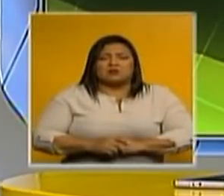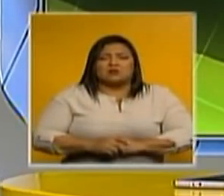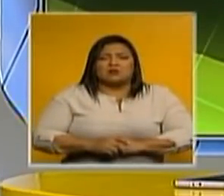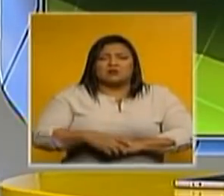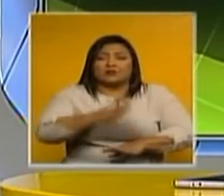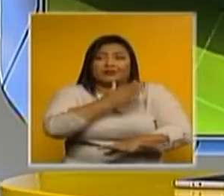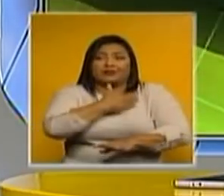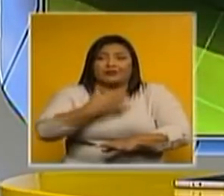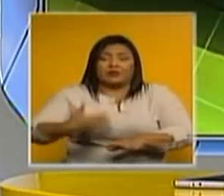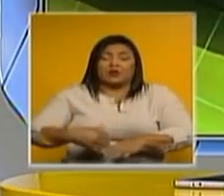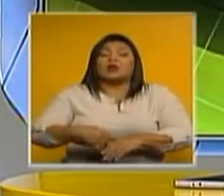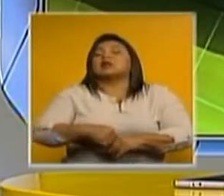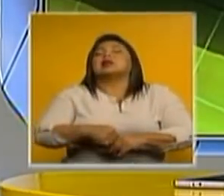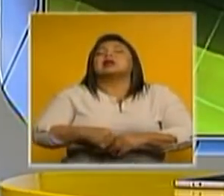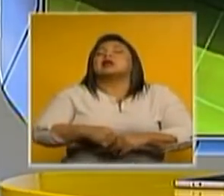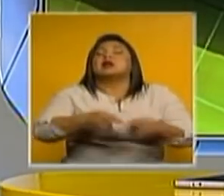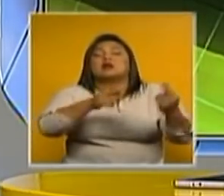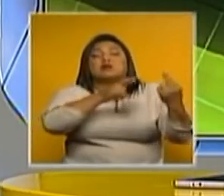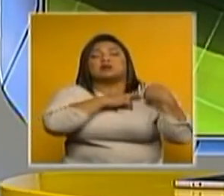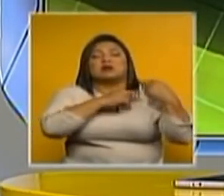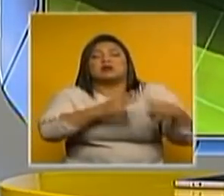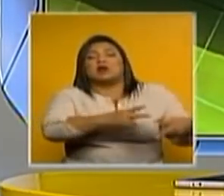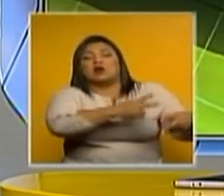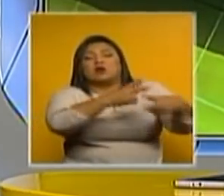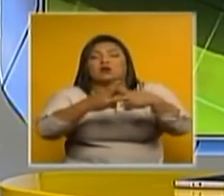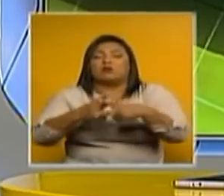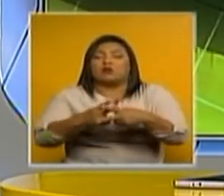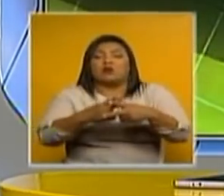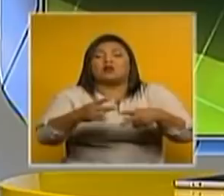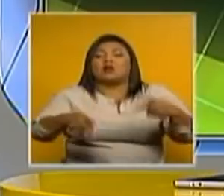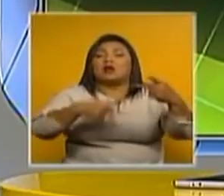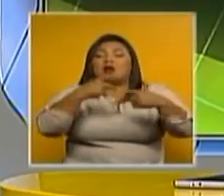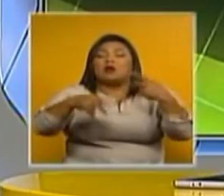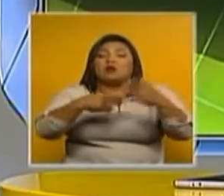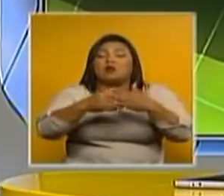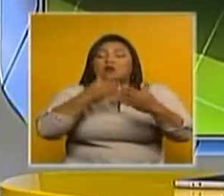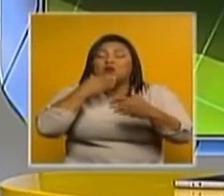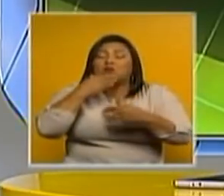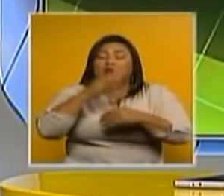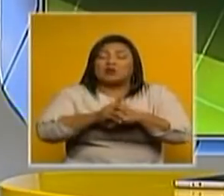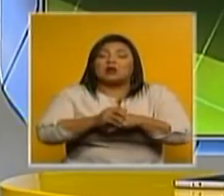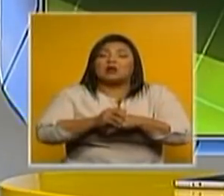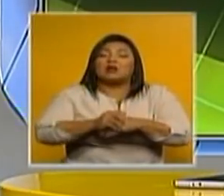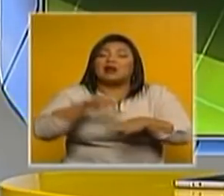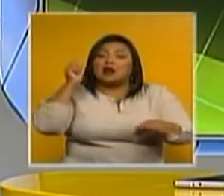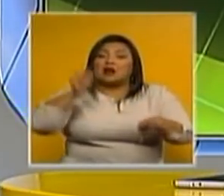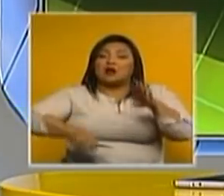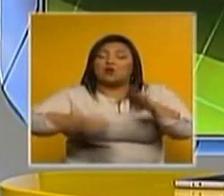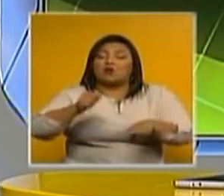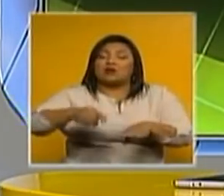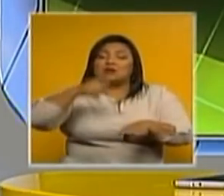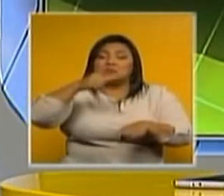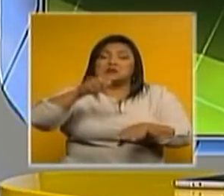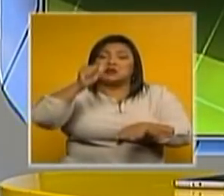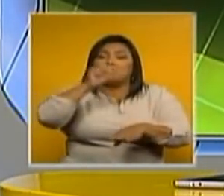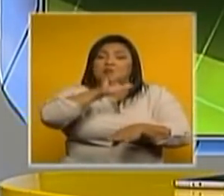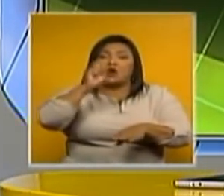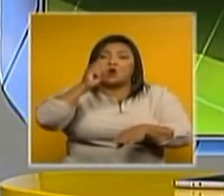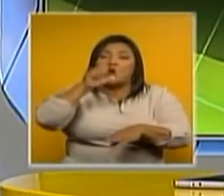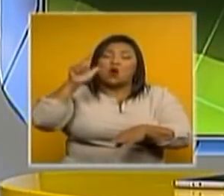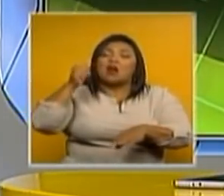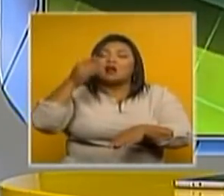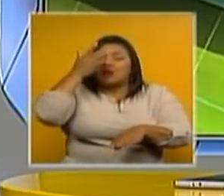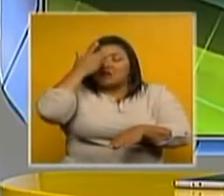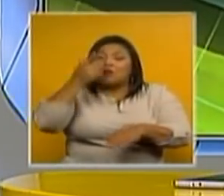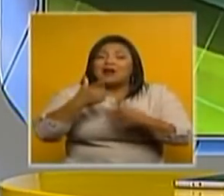El presidente encargado del Consejo Nacional de la Judicatura, Aquiles Rigail, cuestionó la actuación de la jueza cesada, Paola Dávila, por haber concedido la